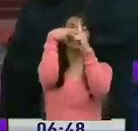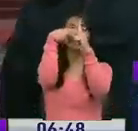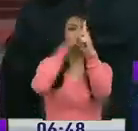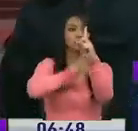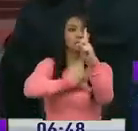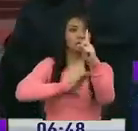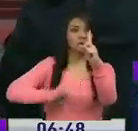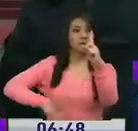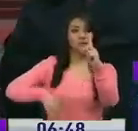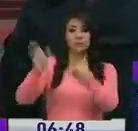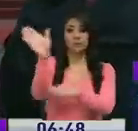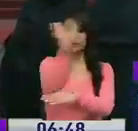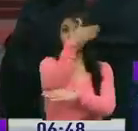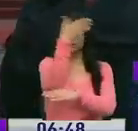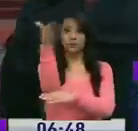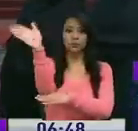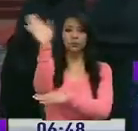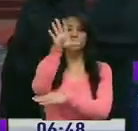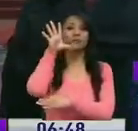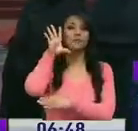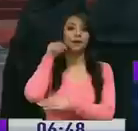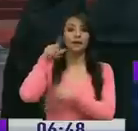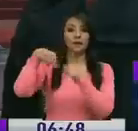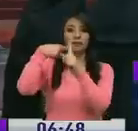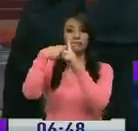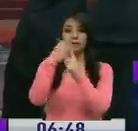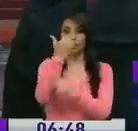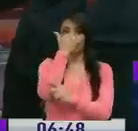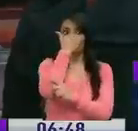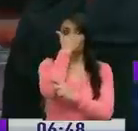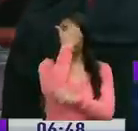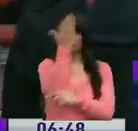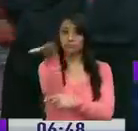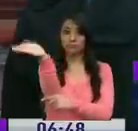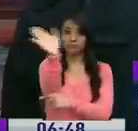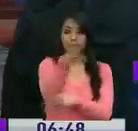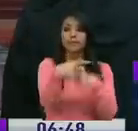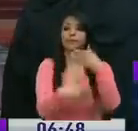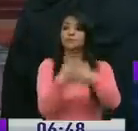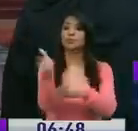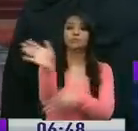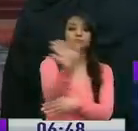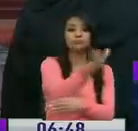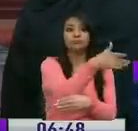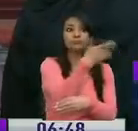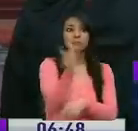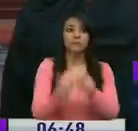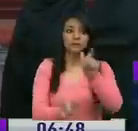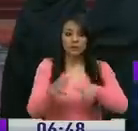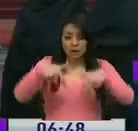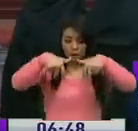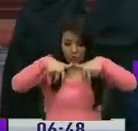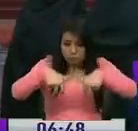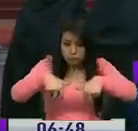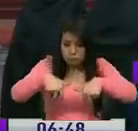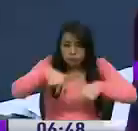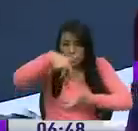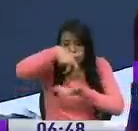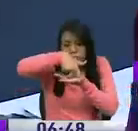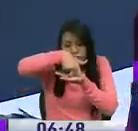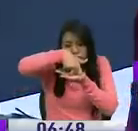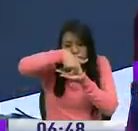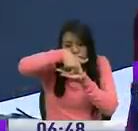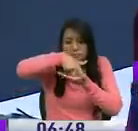manos la bandera negra con Cruz Roja La bate primero sobre el altar y luego lo hace sobre los canónicos arrodillados y postrados en el coro bajo